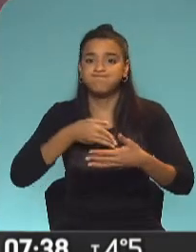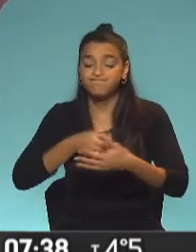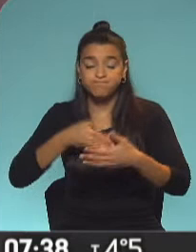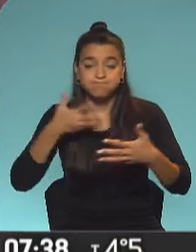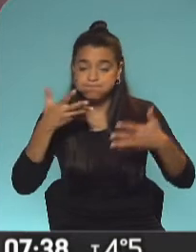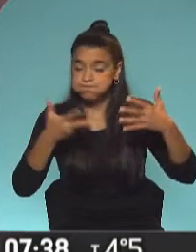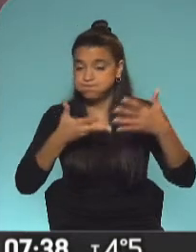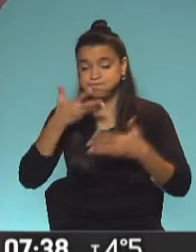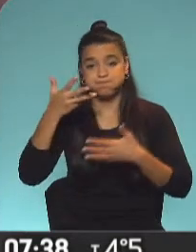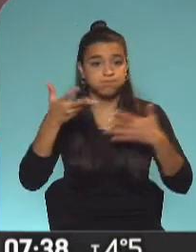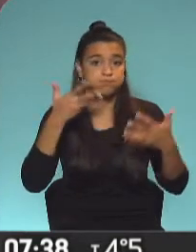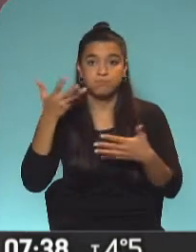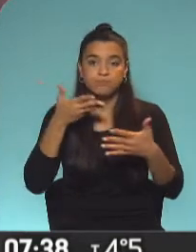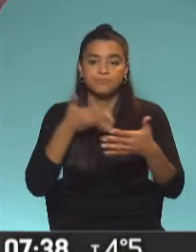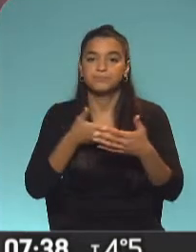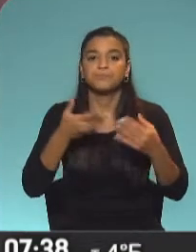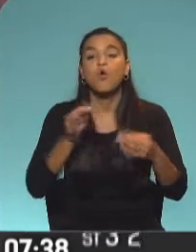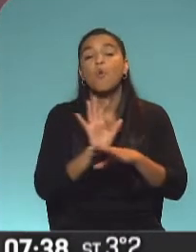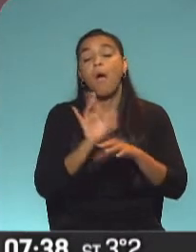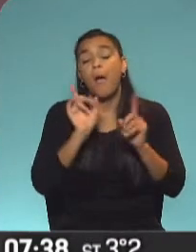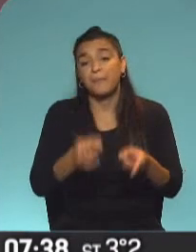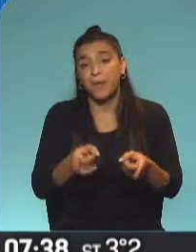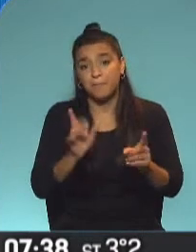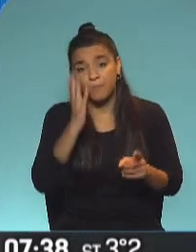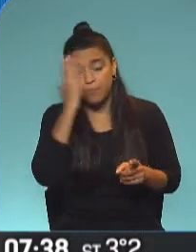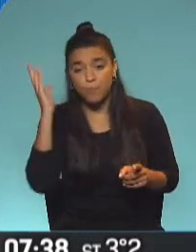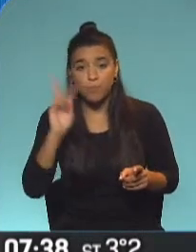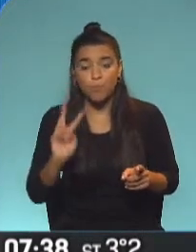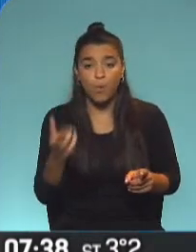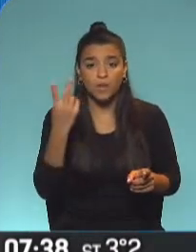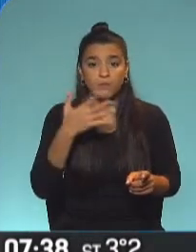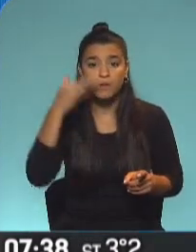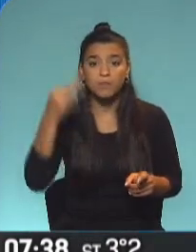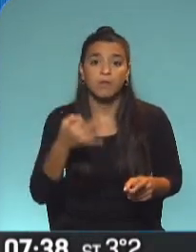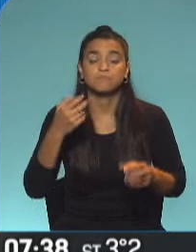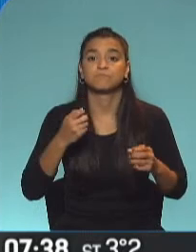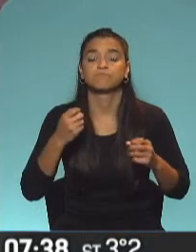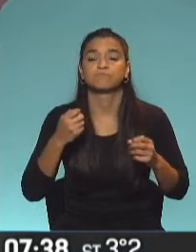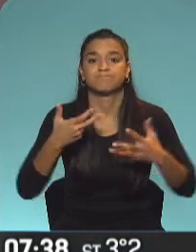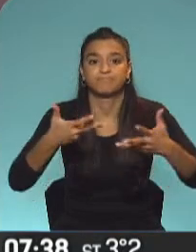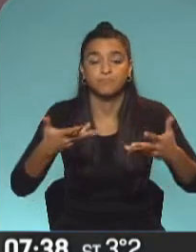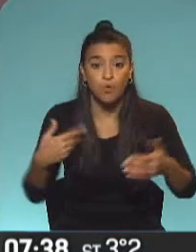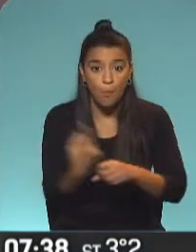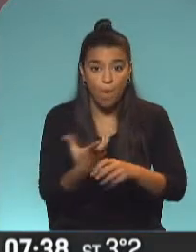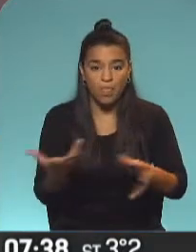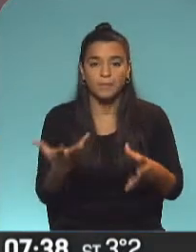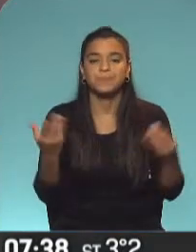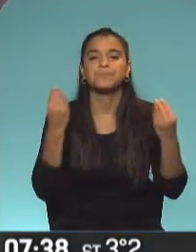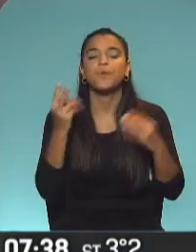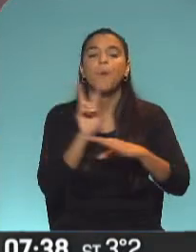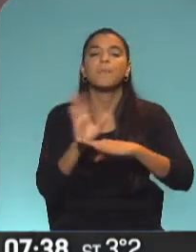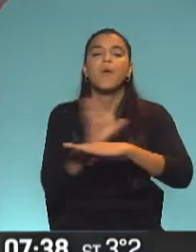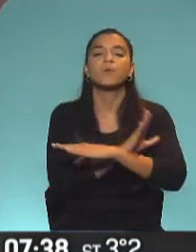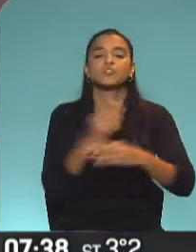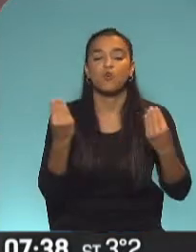queda completamente confundido. En muchos casos dormido y es una muerte lamentablemente que no permite reaccionar. Sí, sí. Entonces, ¿cuál es la prevención